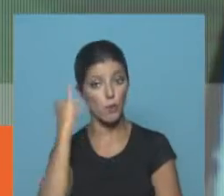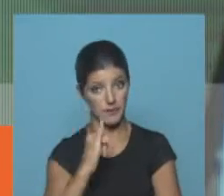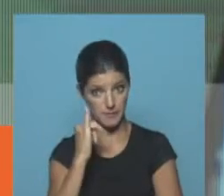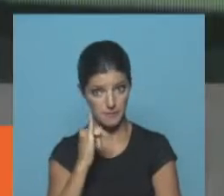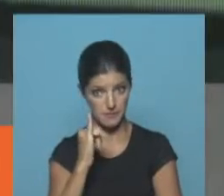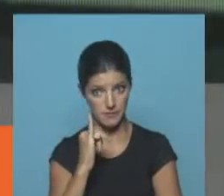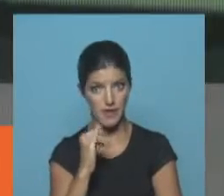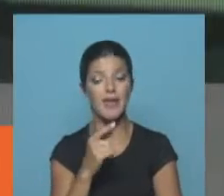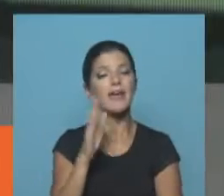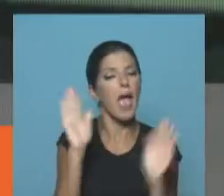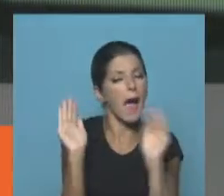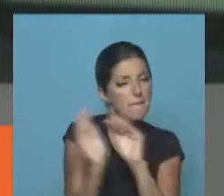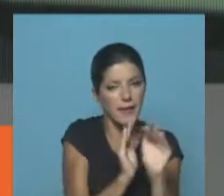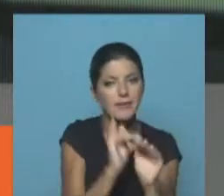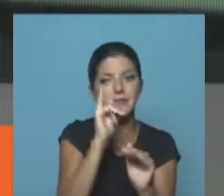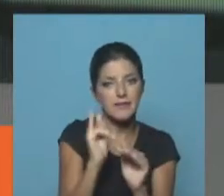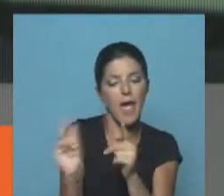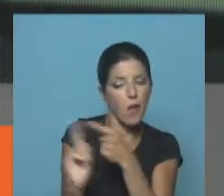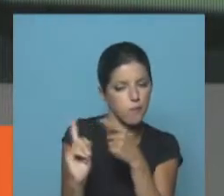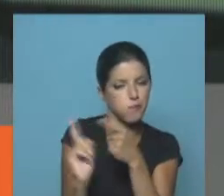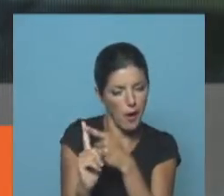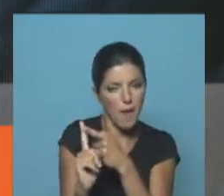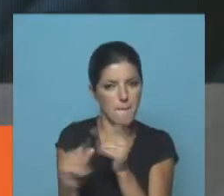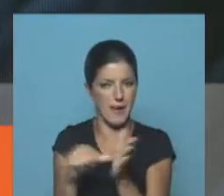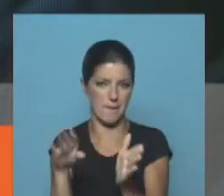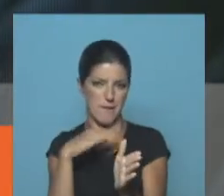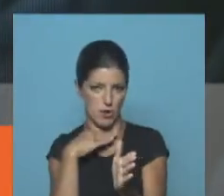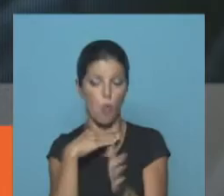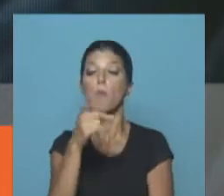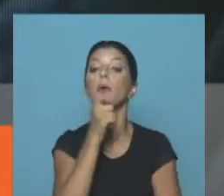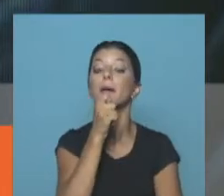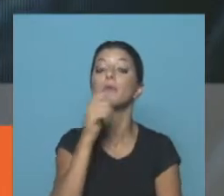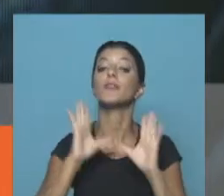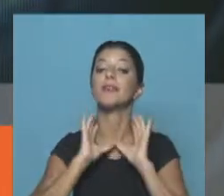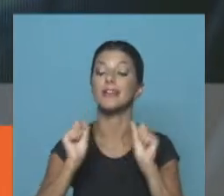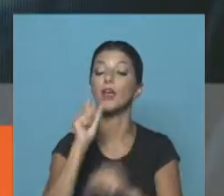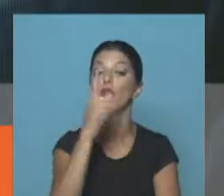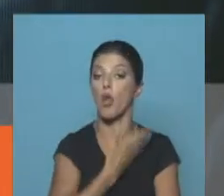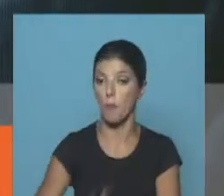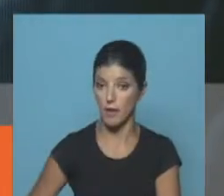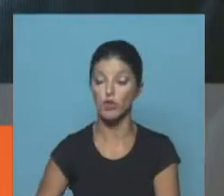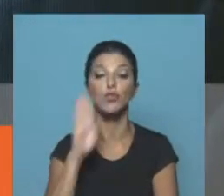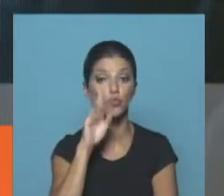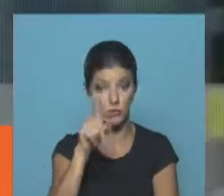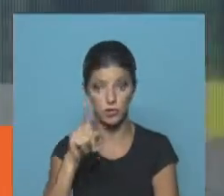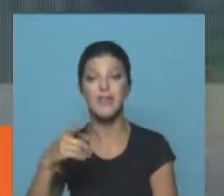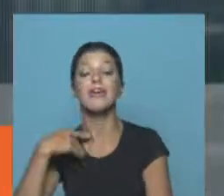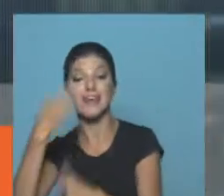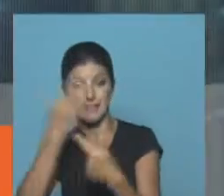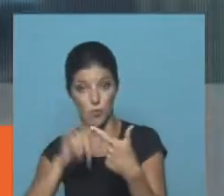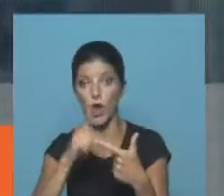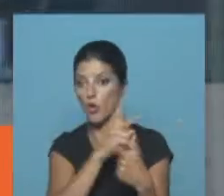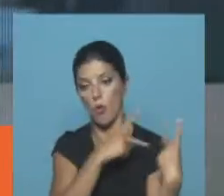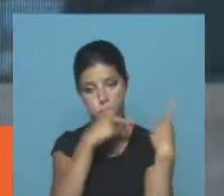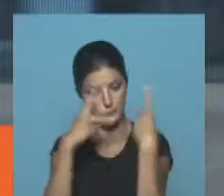letra chiquita, hay fuertes acercamientos con México. Ya el secretario de Estado de Estados Unidos y el de Seguridad estuvieron en la Ciudad de